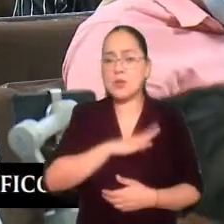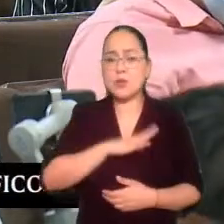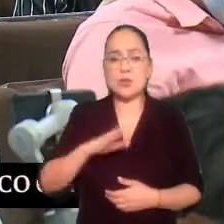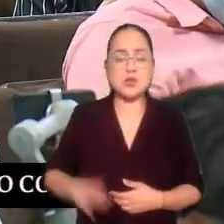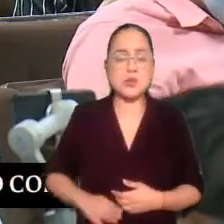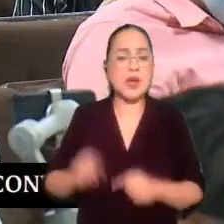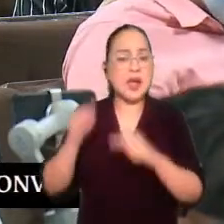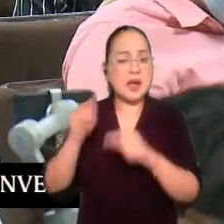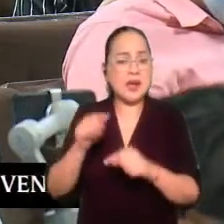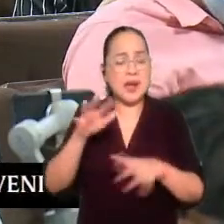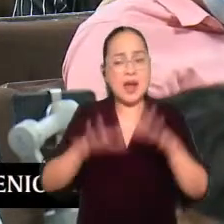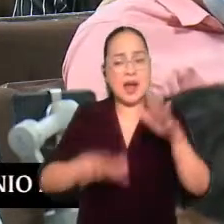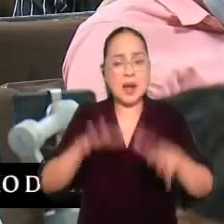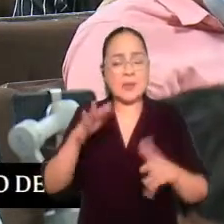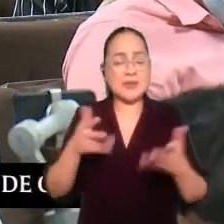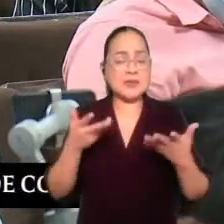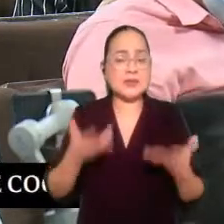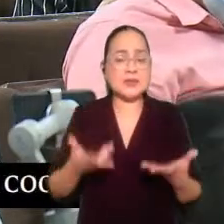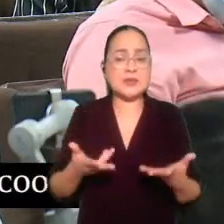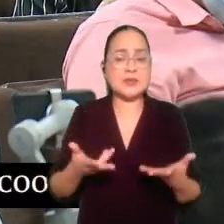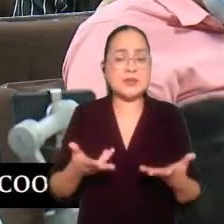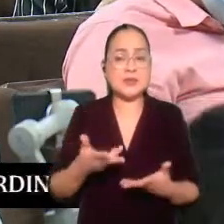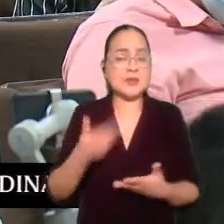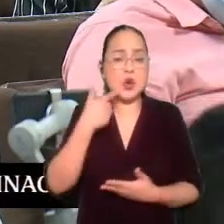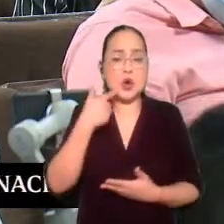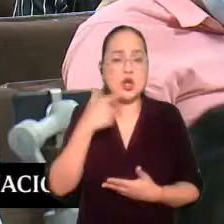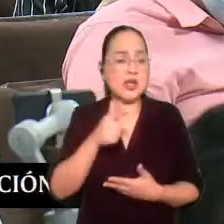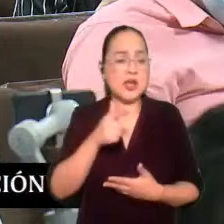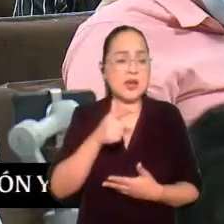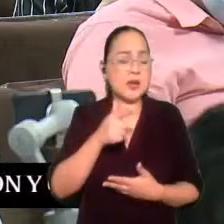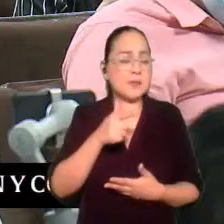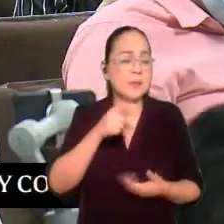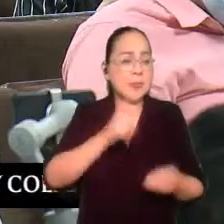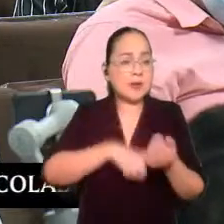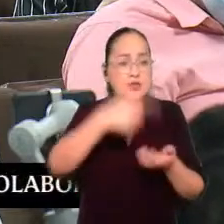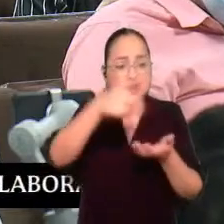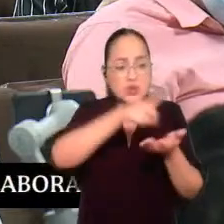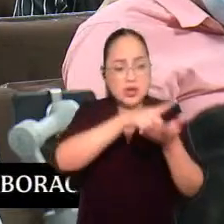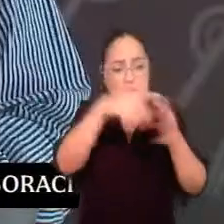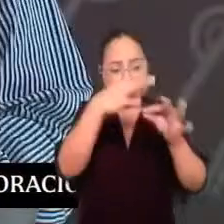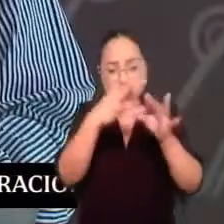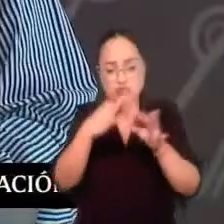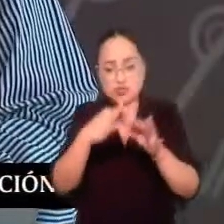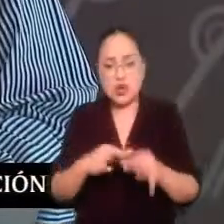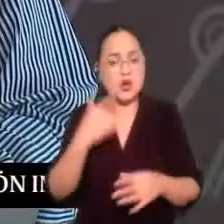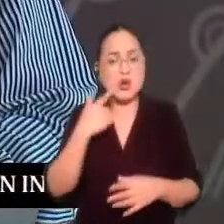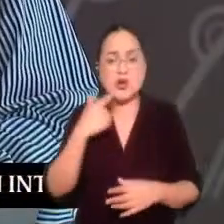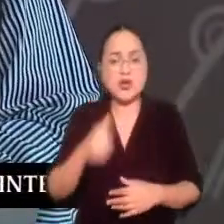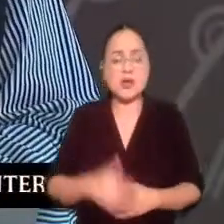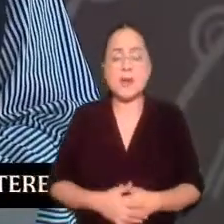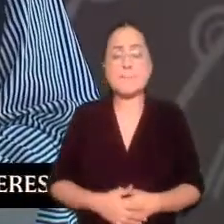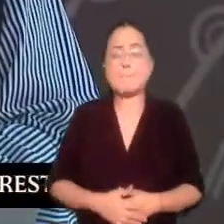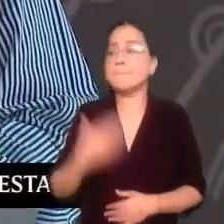muchas veces no quieren pues darle las prestaciones a las que tienen derecho. Muy bien, Angelina.